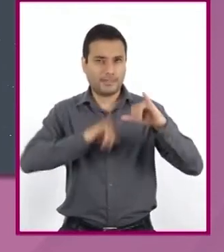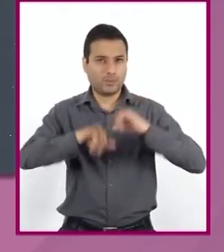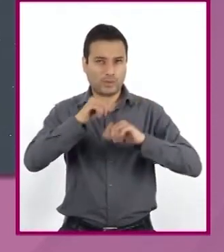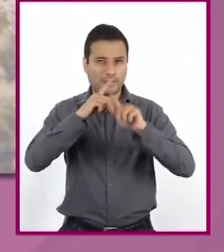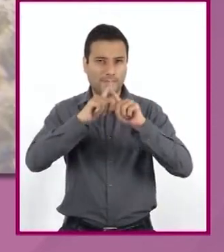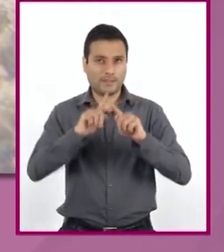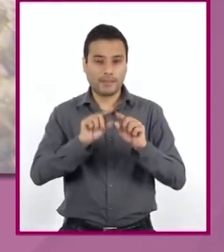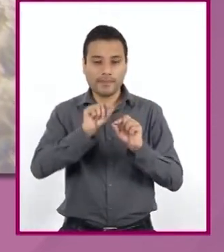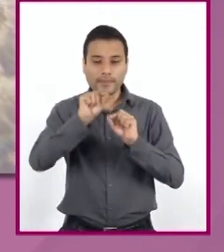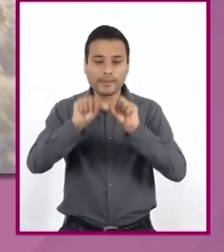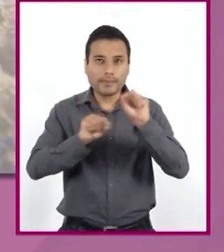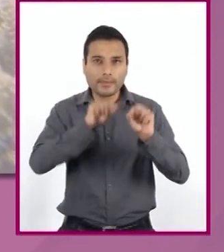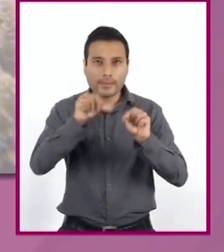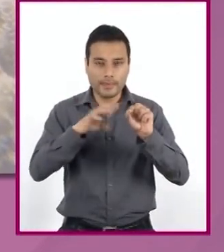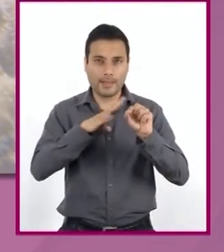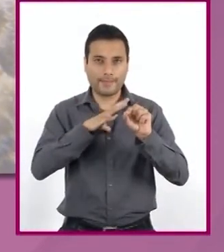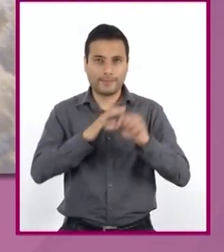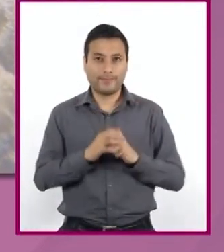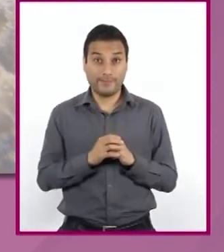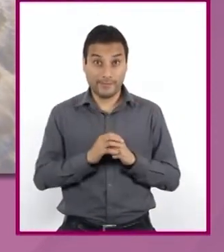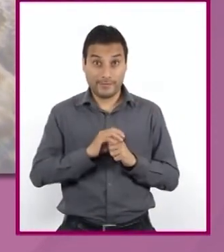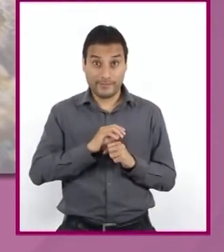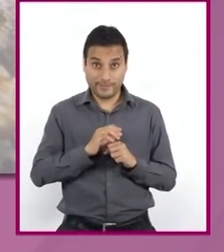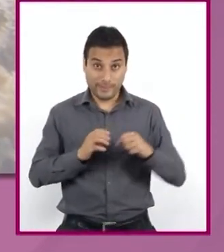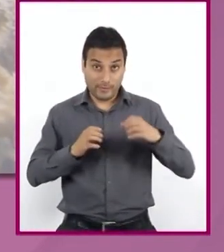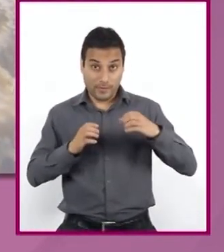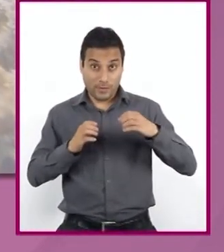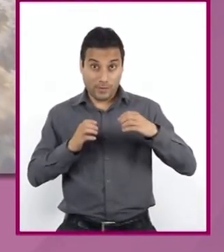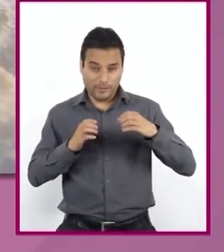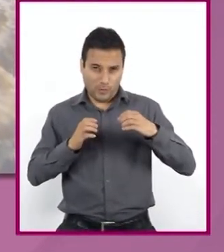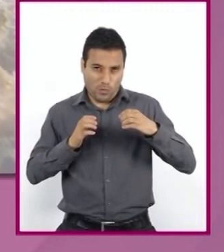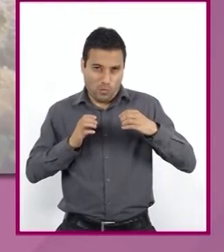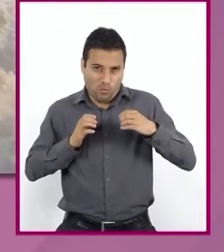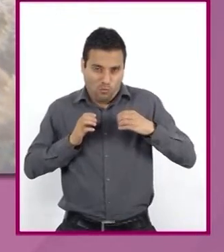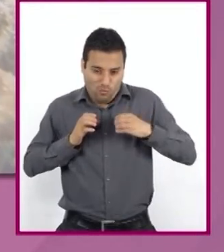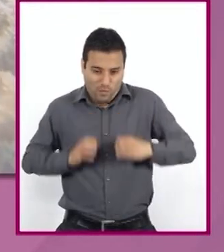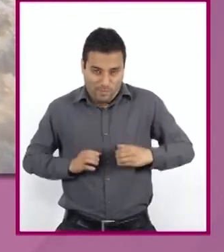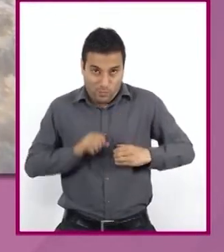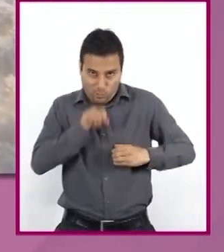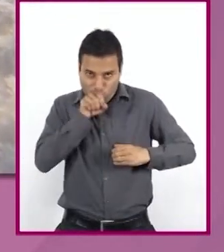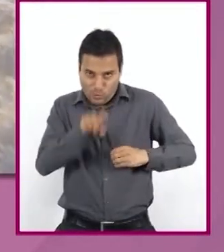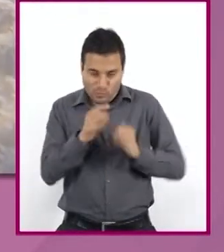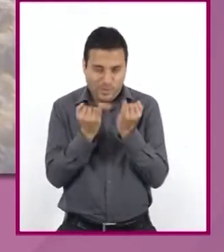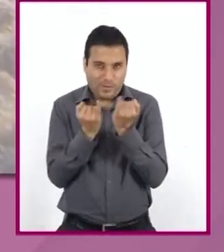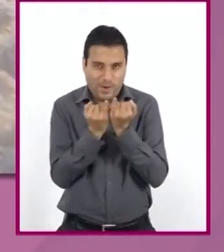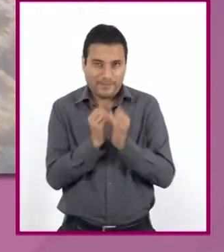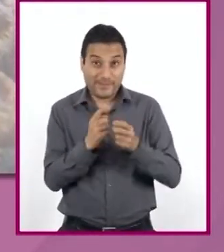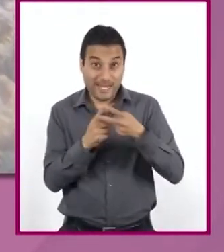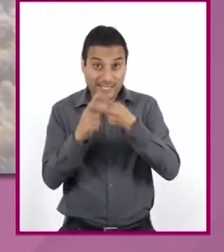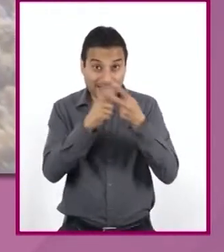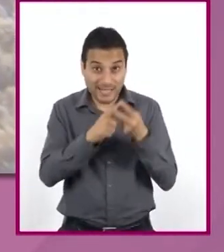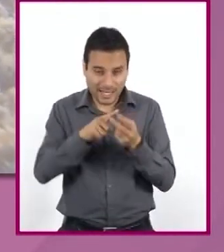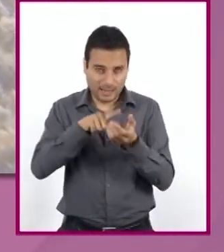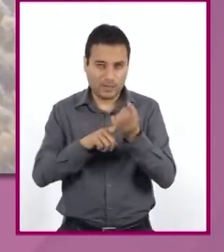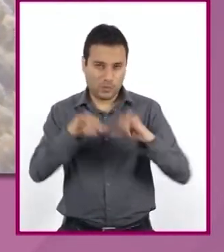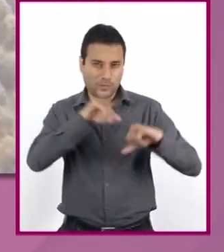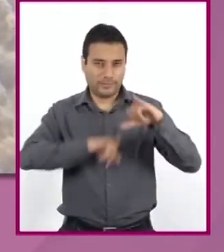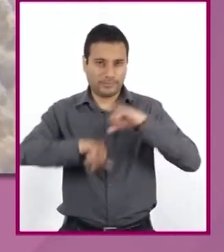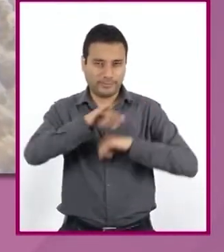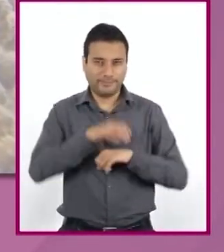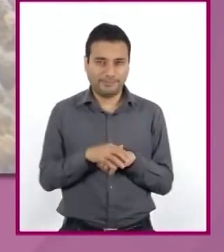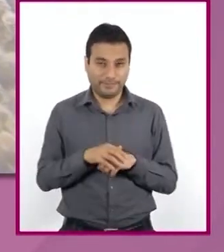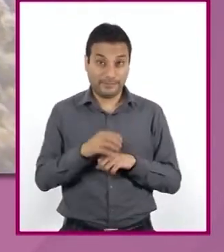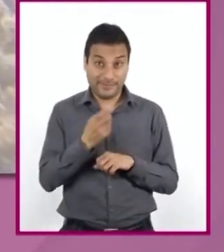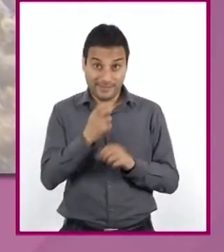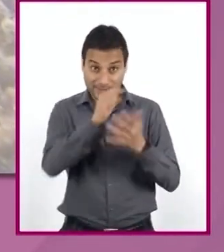los elementos de nuestro cuerpo se formaron en el interior de una estrella. Al combinarse entre sí, dan lugar a